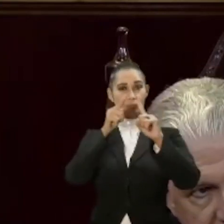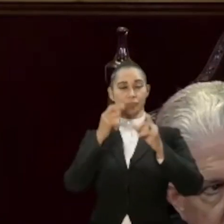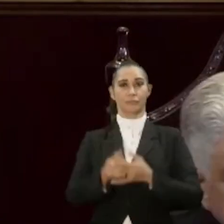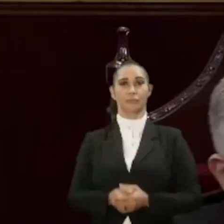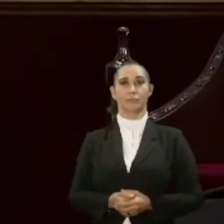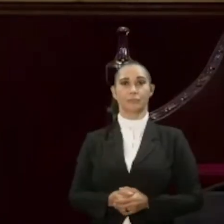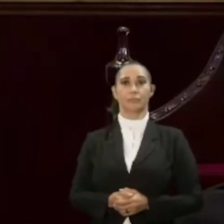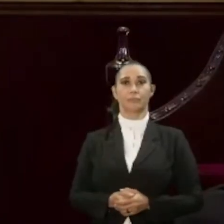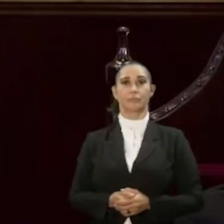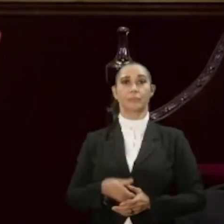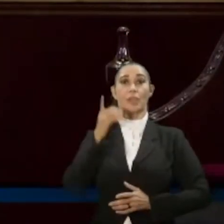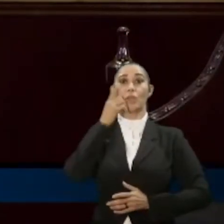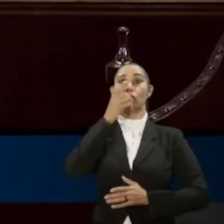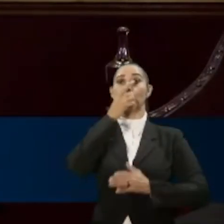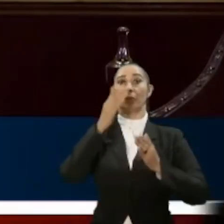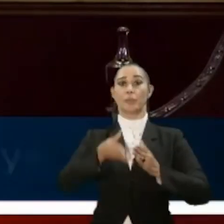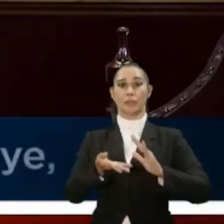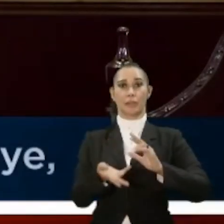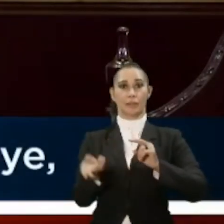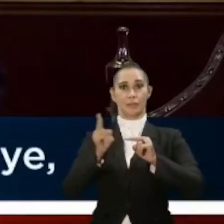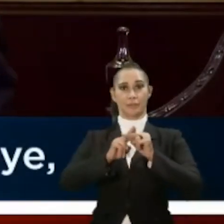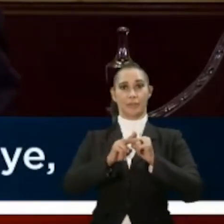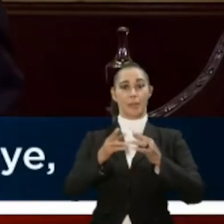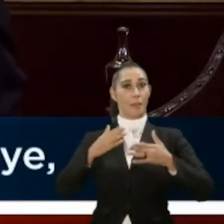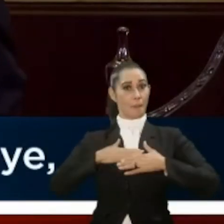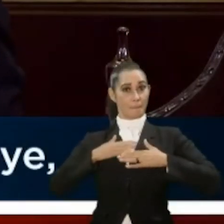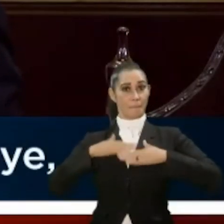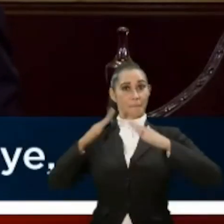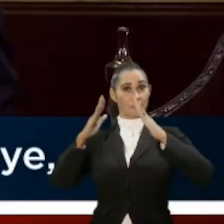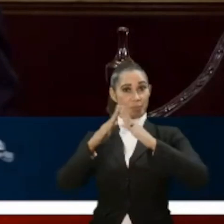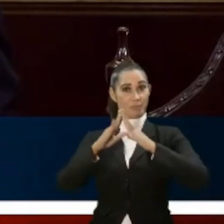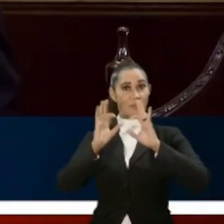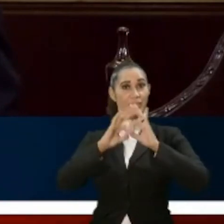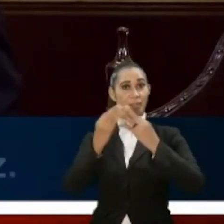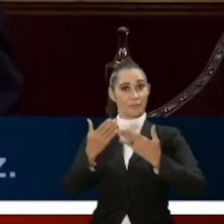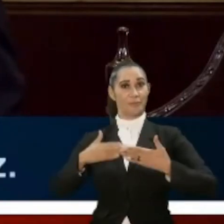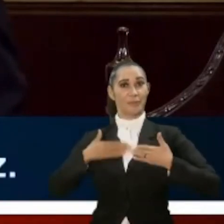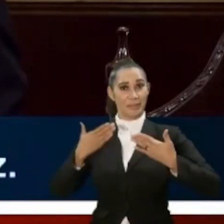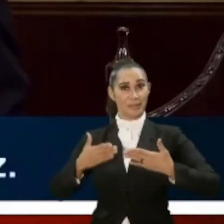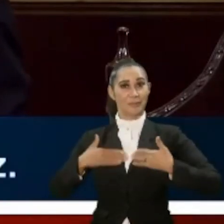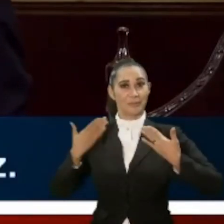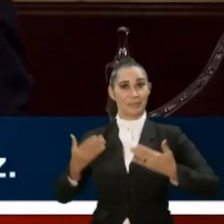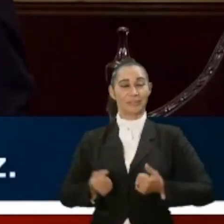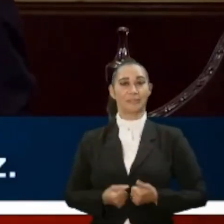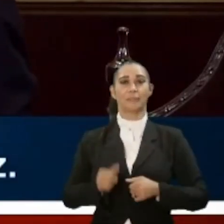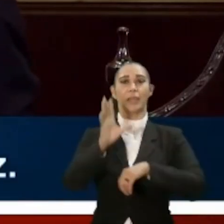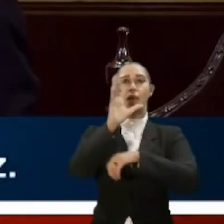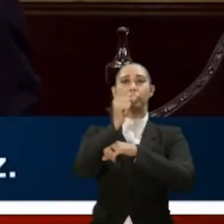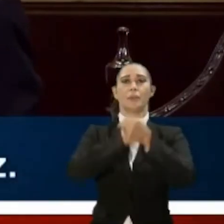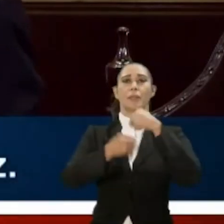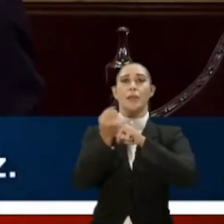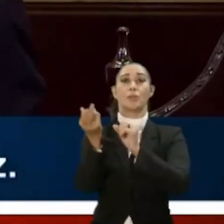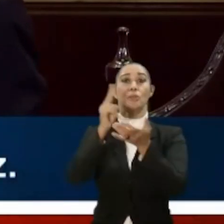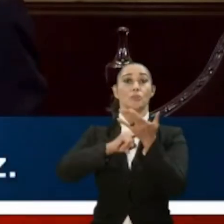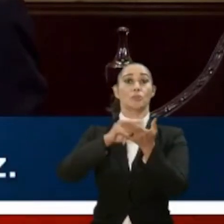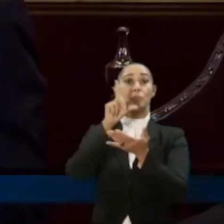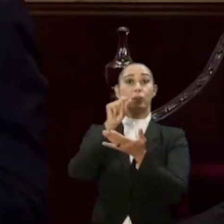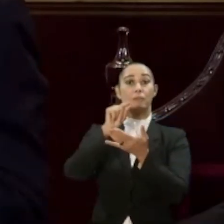necesidades. Dominicana se reconstruye, mi vivienda y familia feliz. En septiembre de 2020